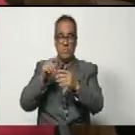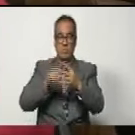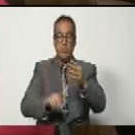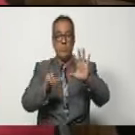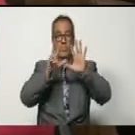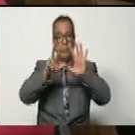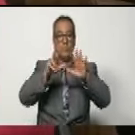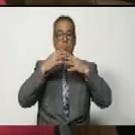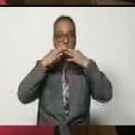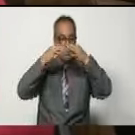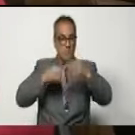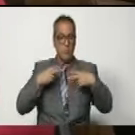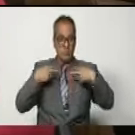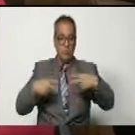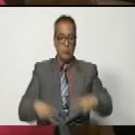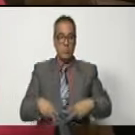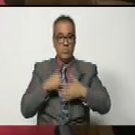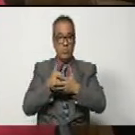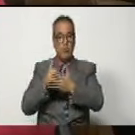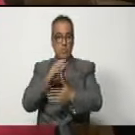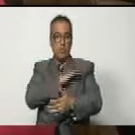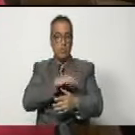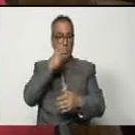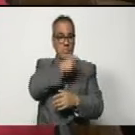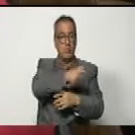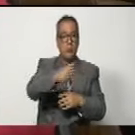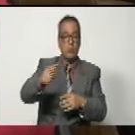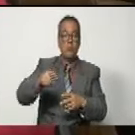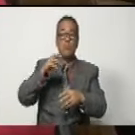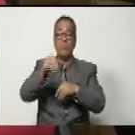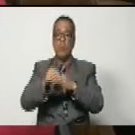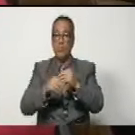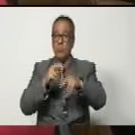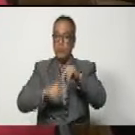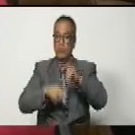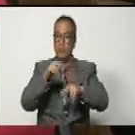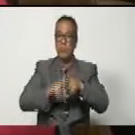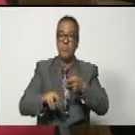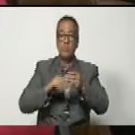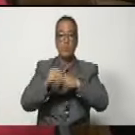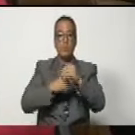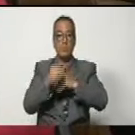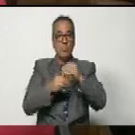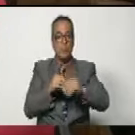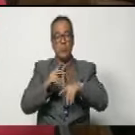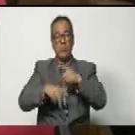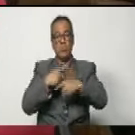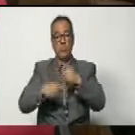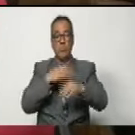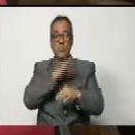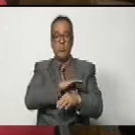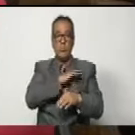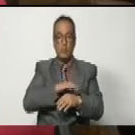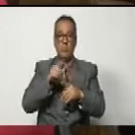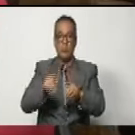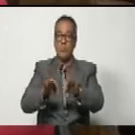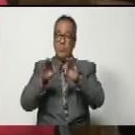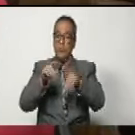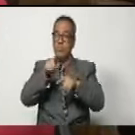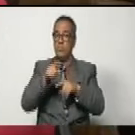8. Garantizar la vida y el bienestar social del pueblo mediante la creación de mecanismos para su desarrollo social y